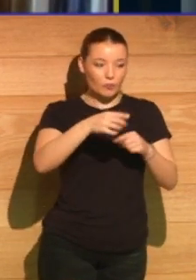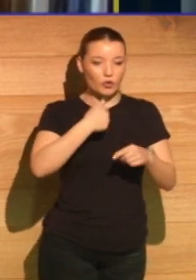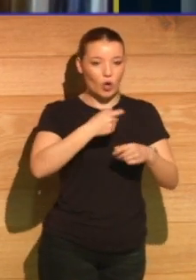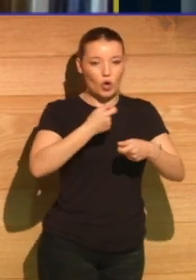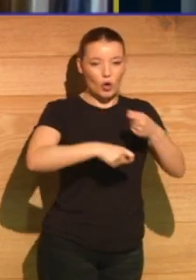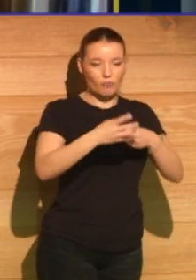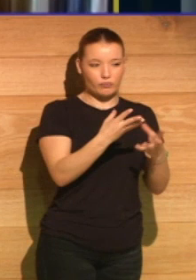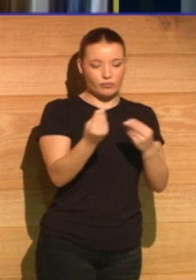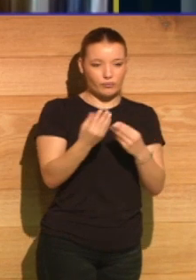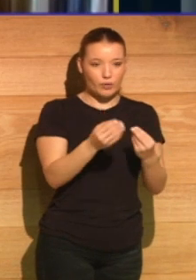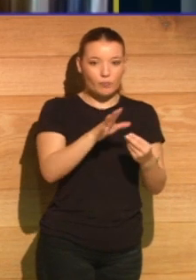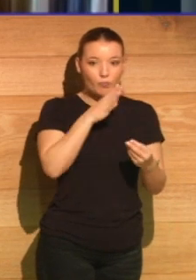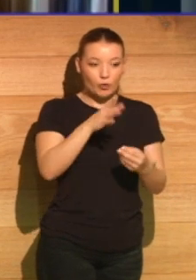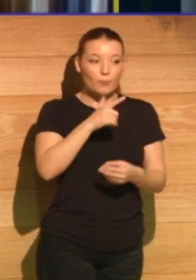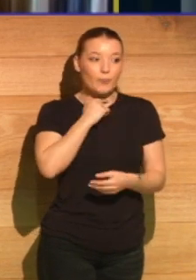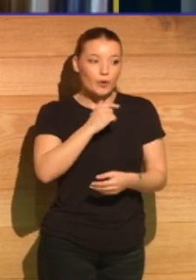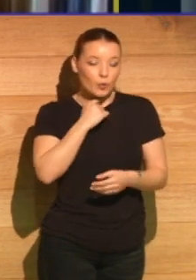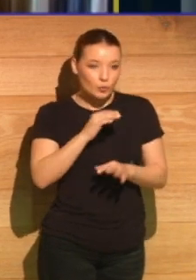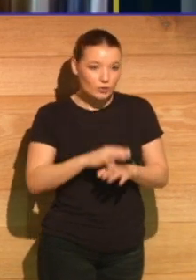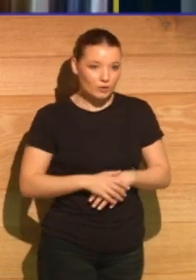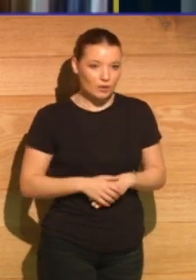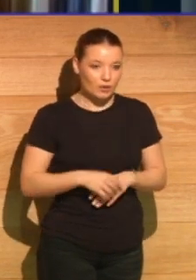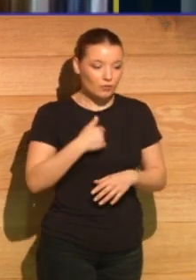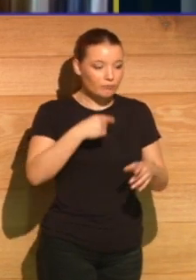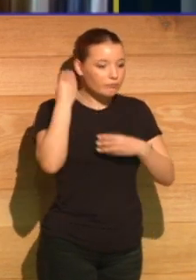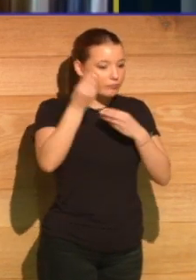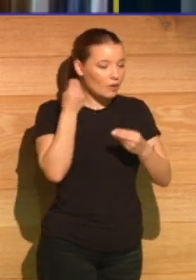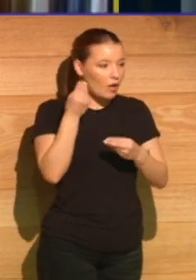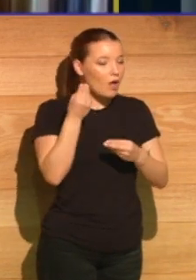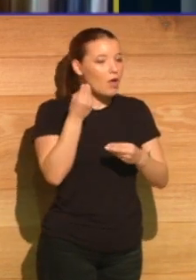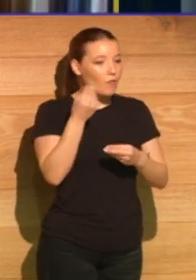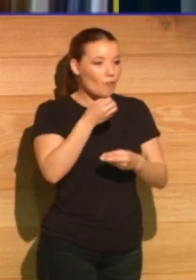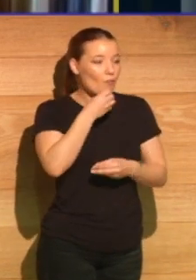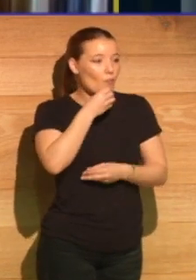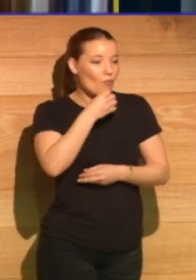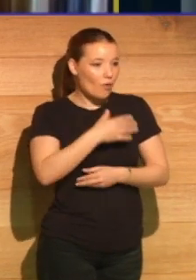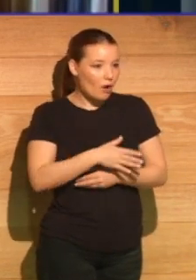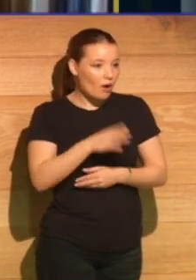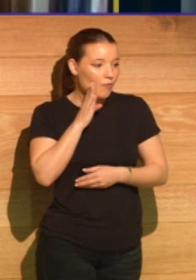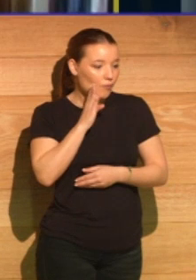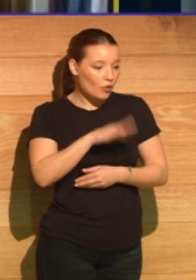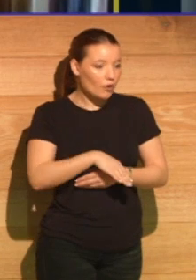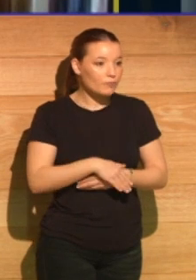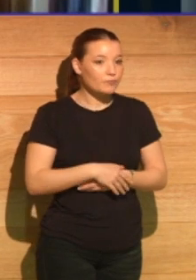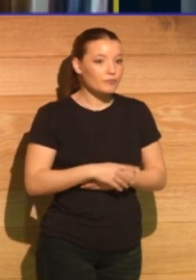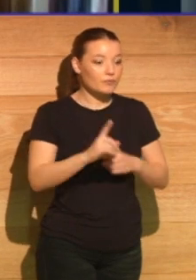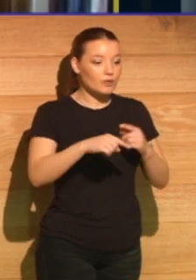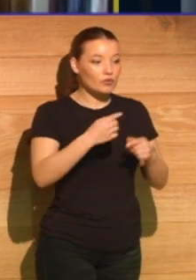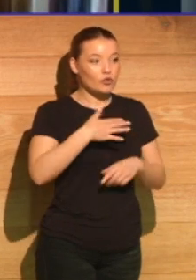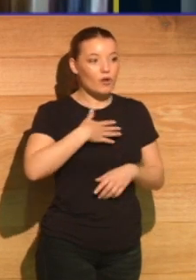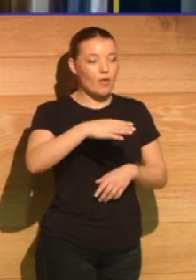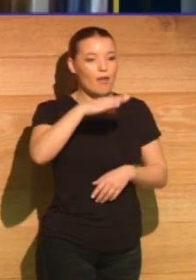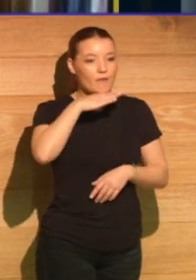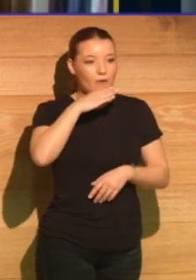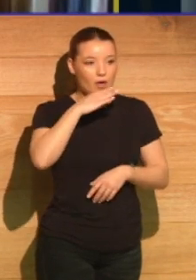porque me gustaba, me parecía pues una... Y al mismo tiempo me enfadaba que tuviese que haber pasado por tantas